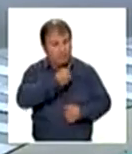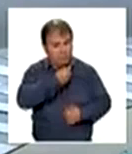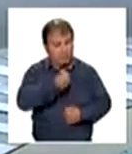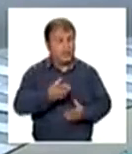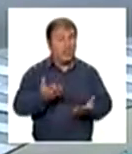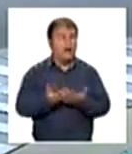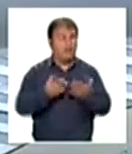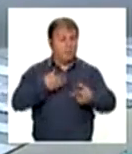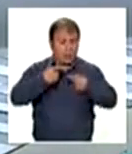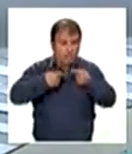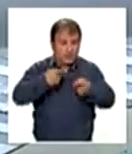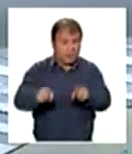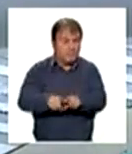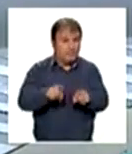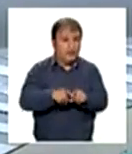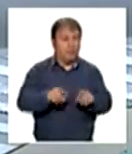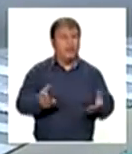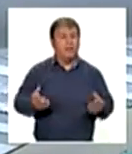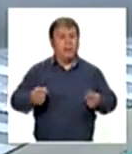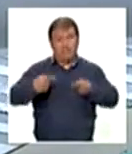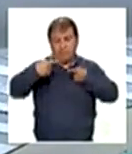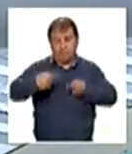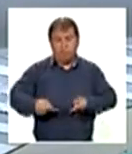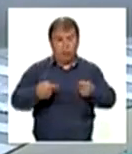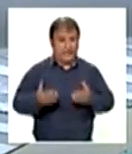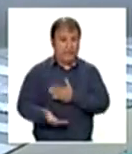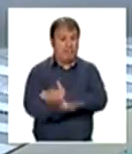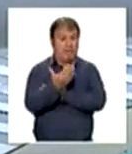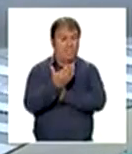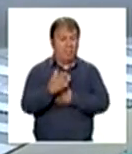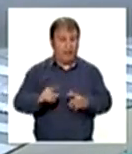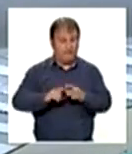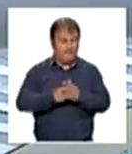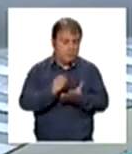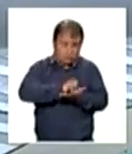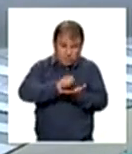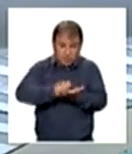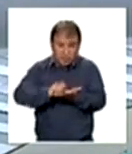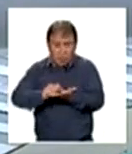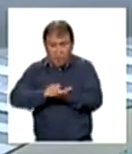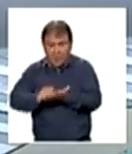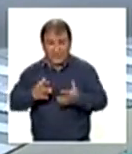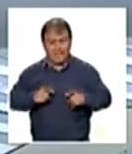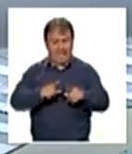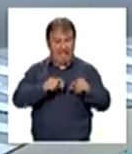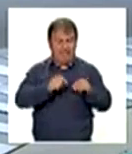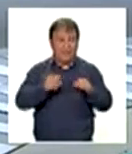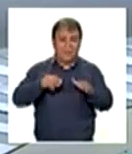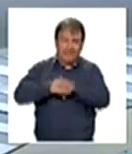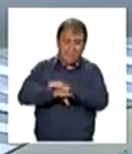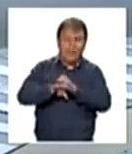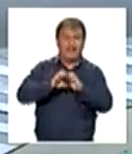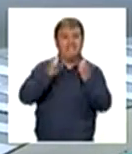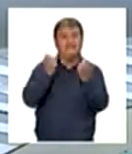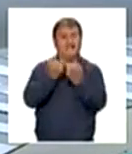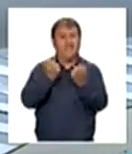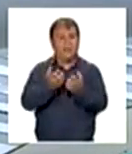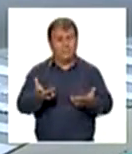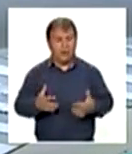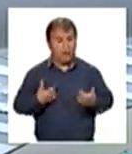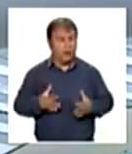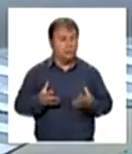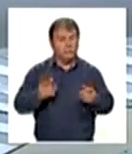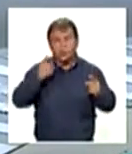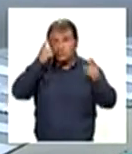vamos a comentar también sobre el tema este del partido, ¿no? Porque esta mañana justamente empezó la inscripción para obtener las entradas para el partido entre Nueva Zelanda y Perú. Y con mucha